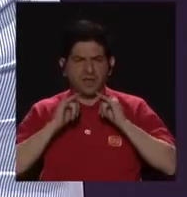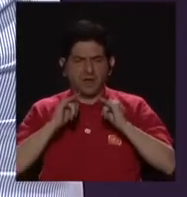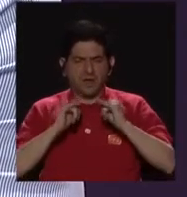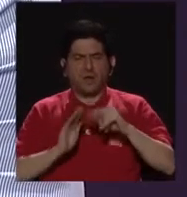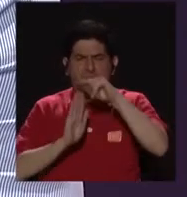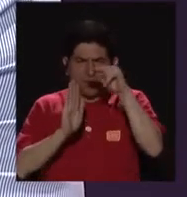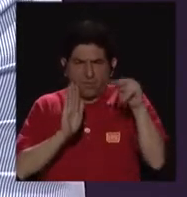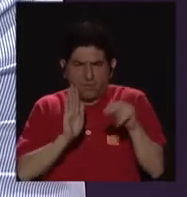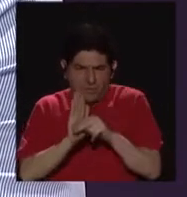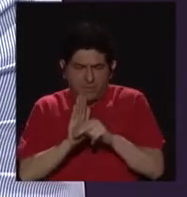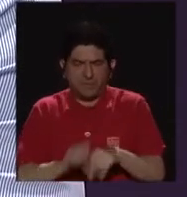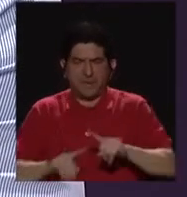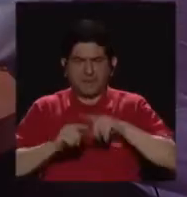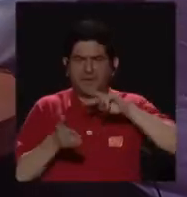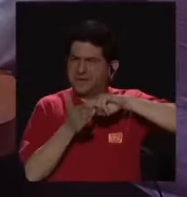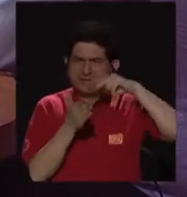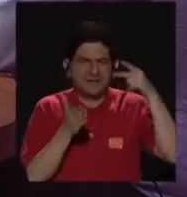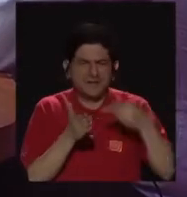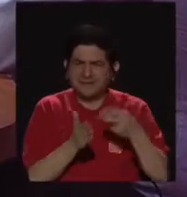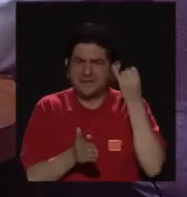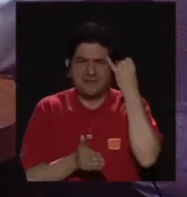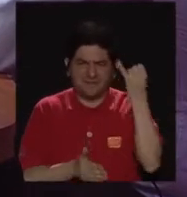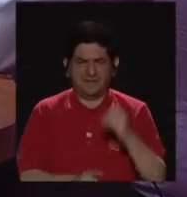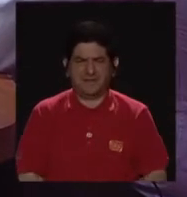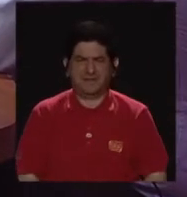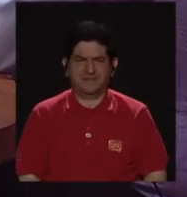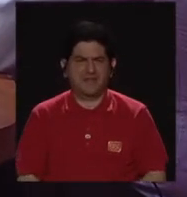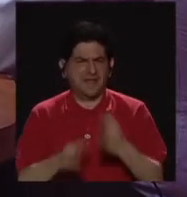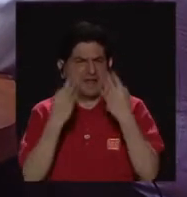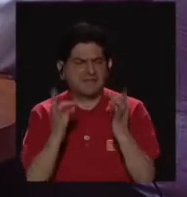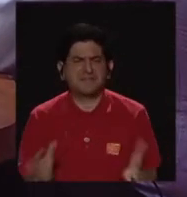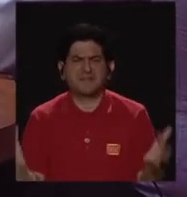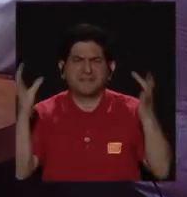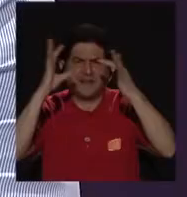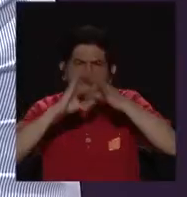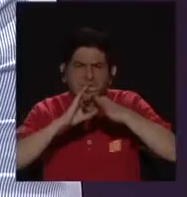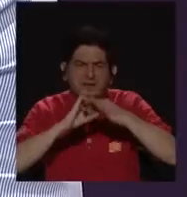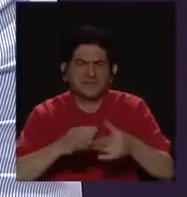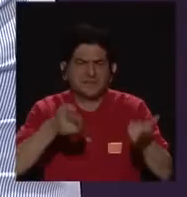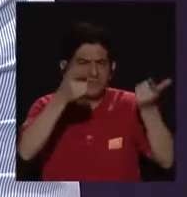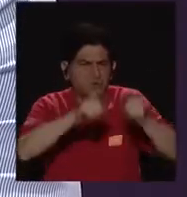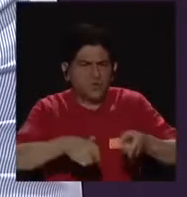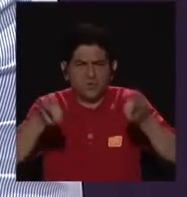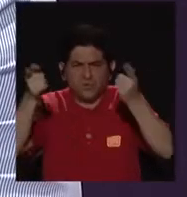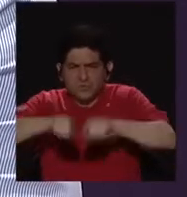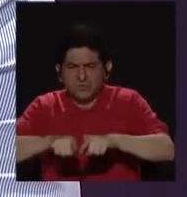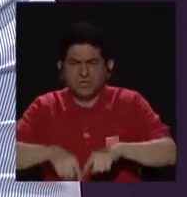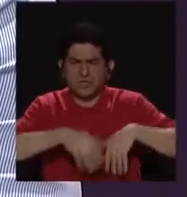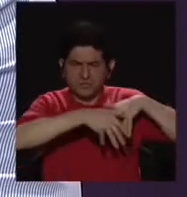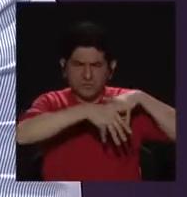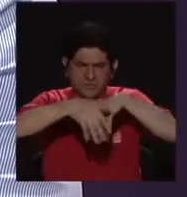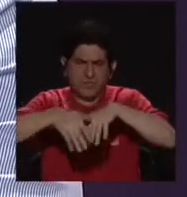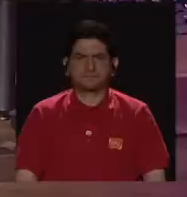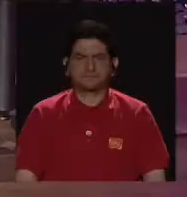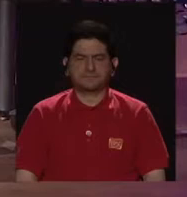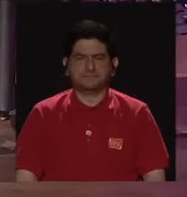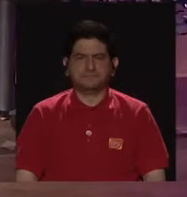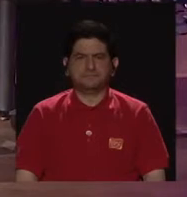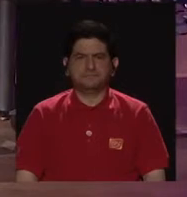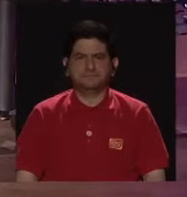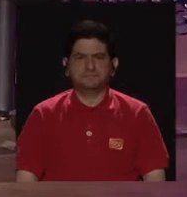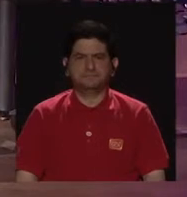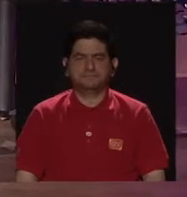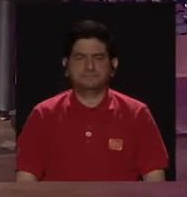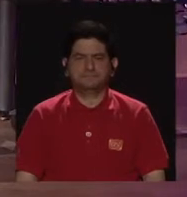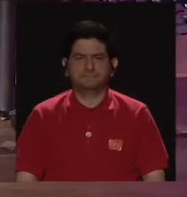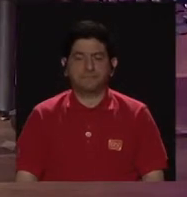podrían explicar un poco estos conceptos y cómo se relacionan con lo que sucede en la marcha y las demandas bueno